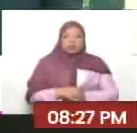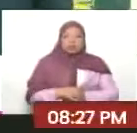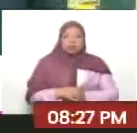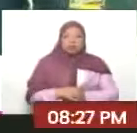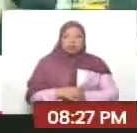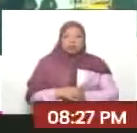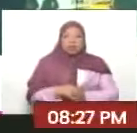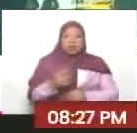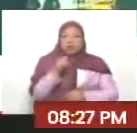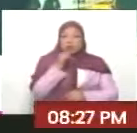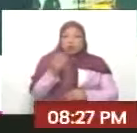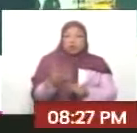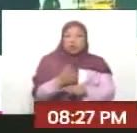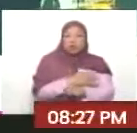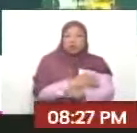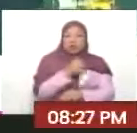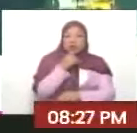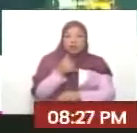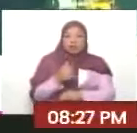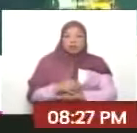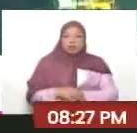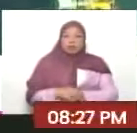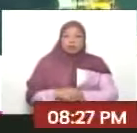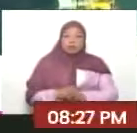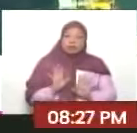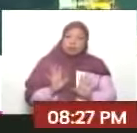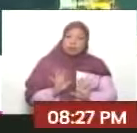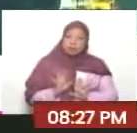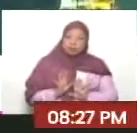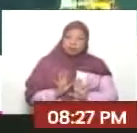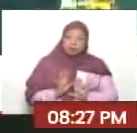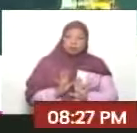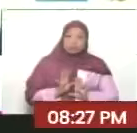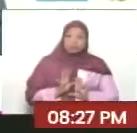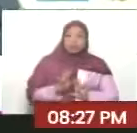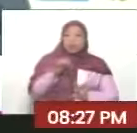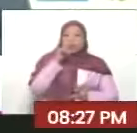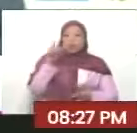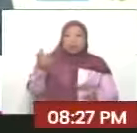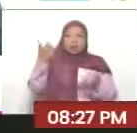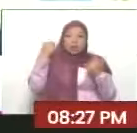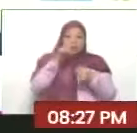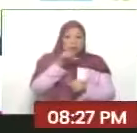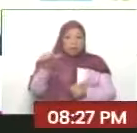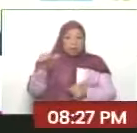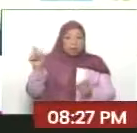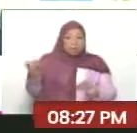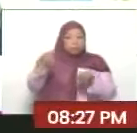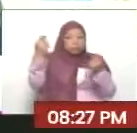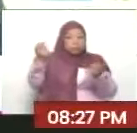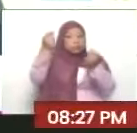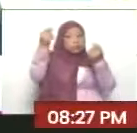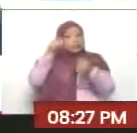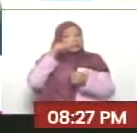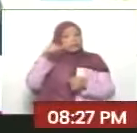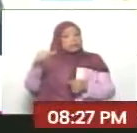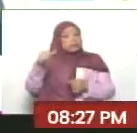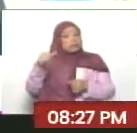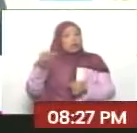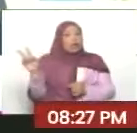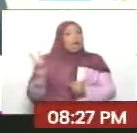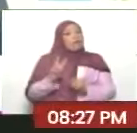Bueno, tiene una campaña contra los migrantes. Yo la denuncié la semana pasada. Quieren